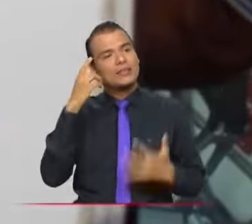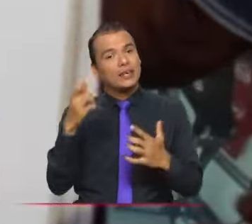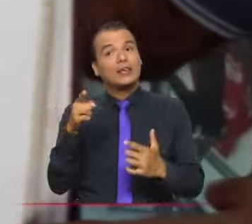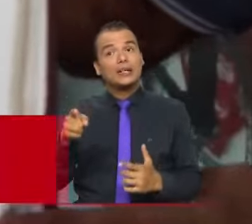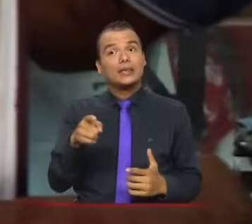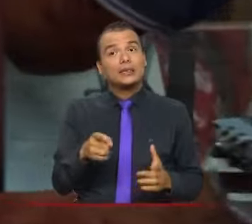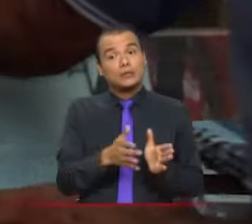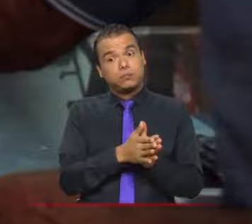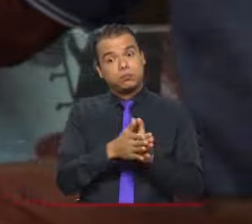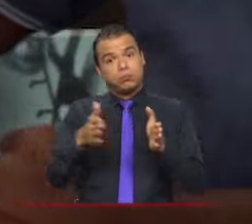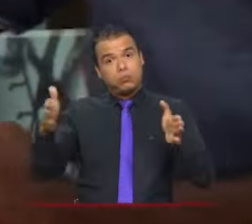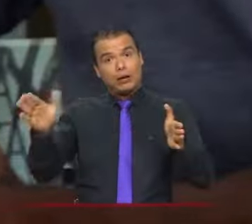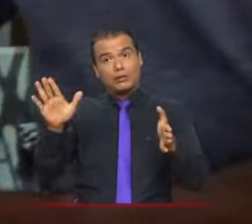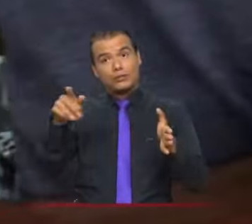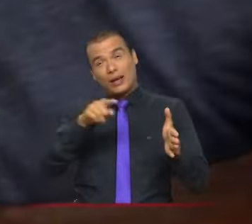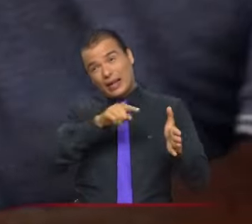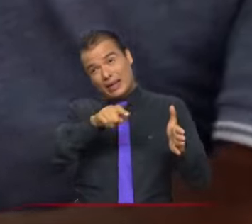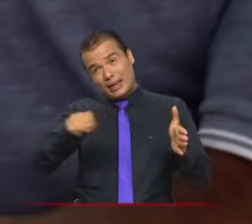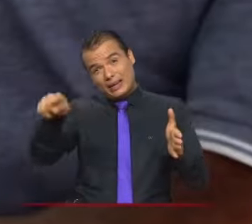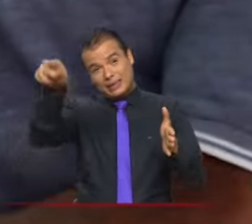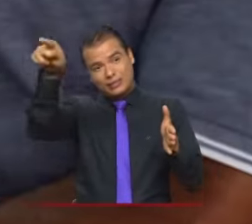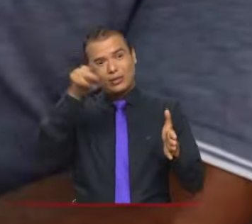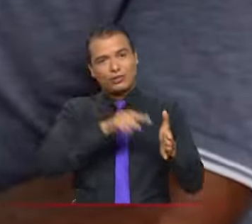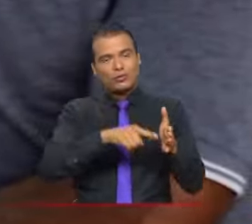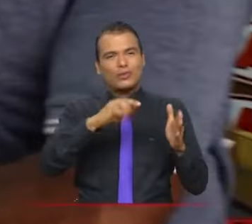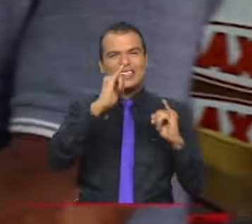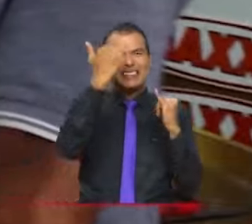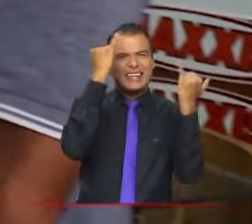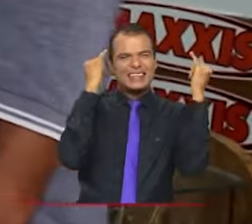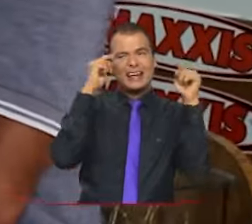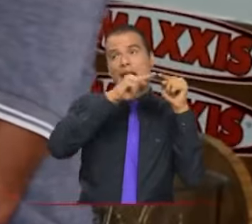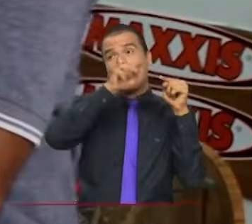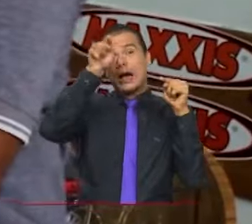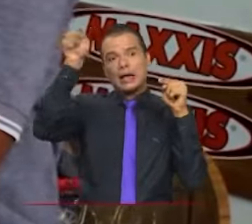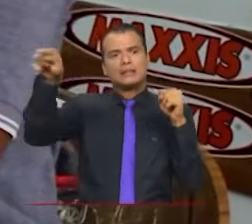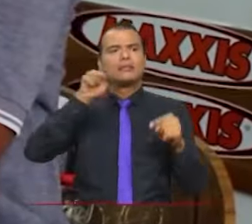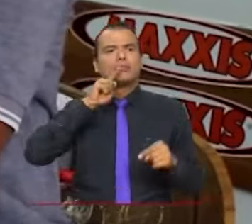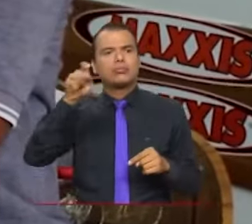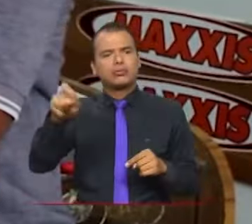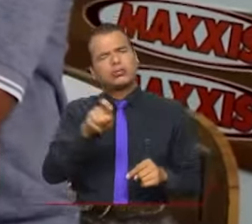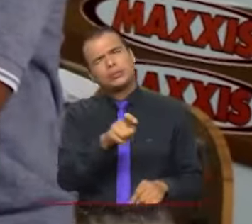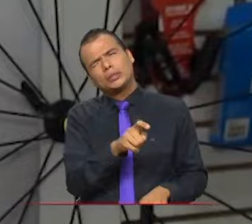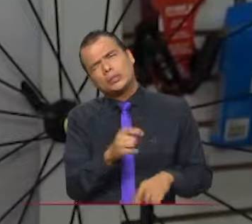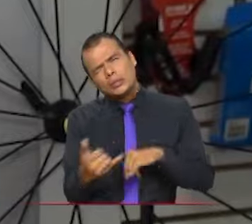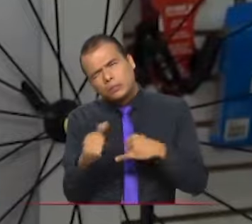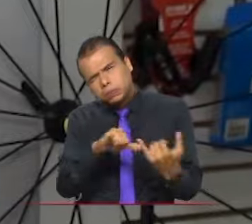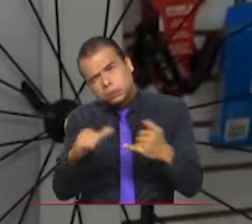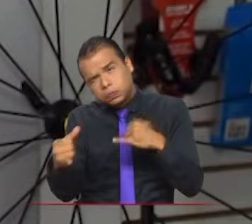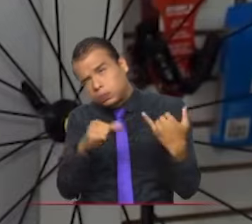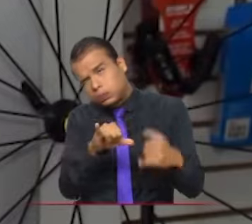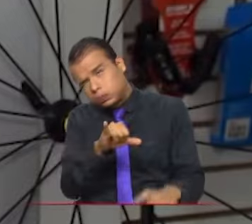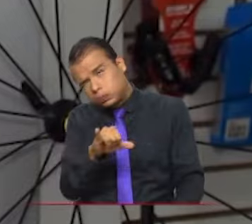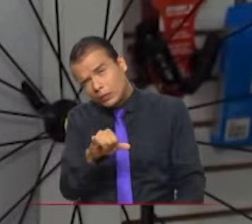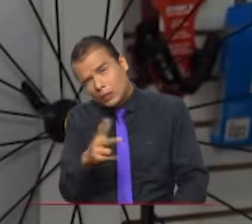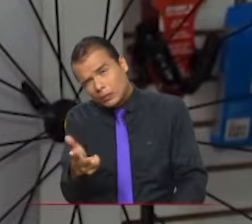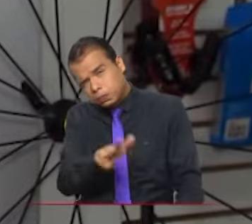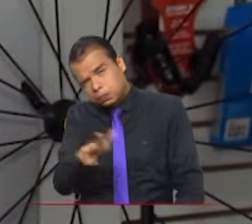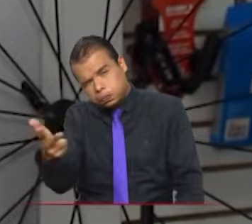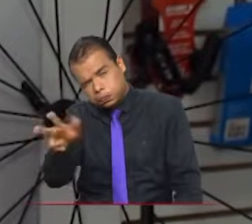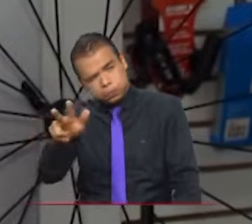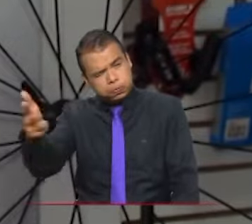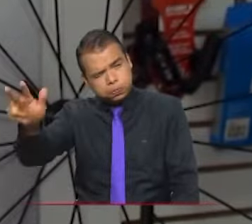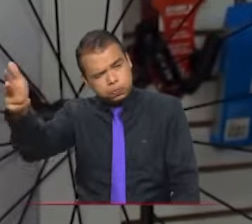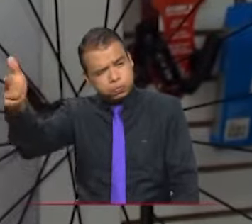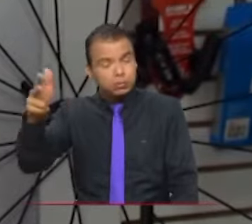dura, salió de Aguachica y el ambiente fue pues extraordinario, pues estaba